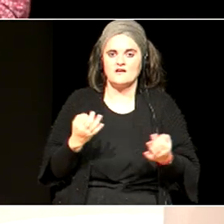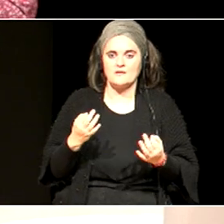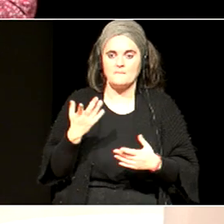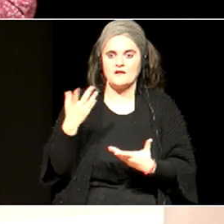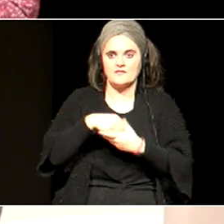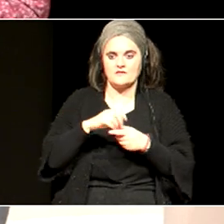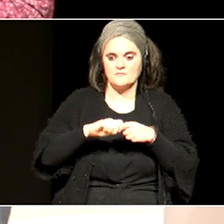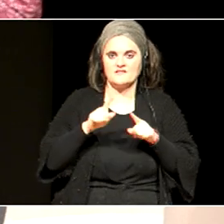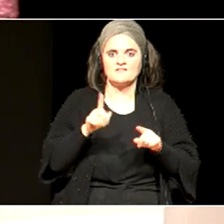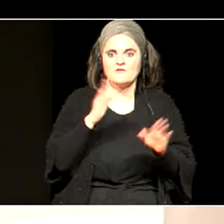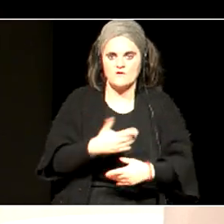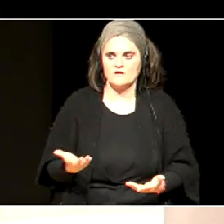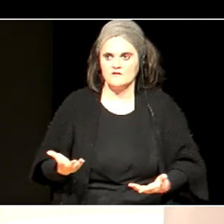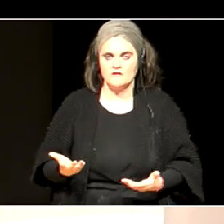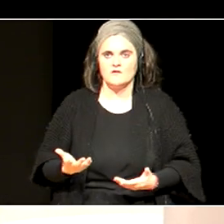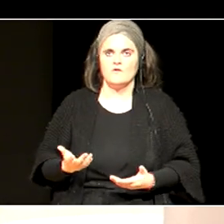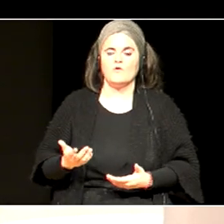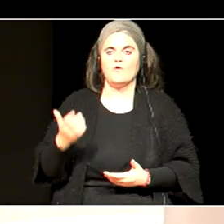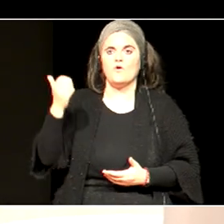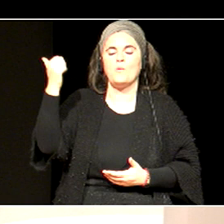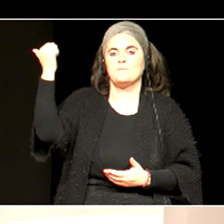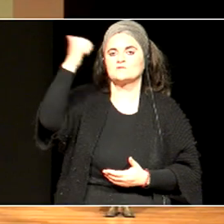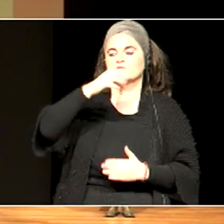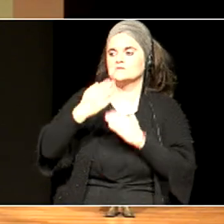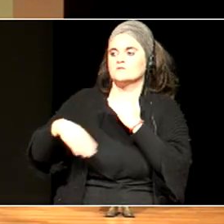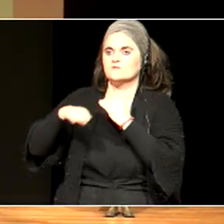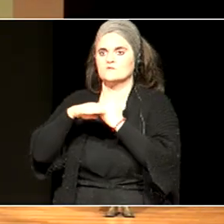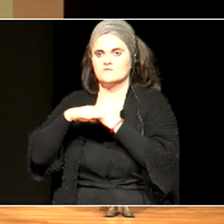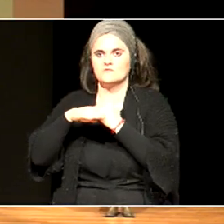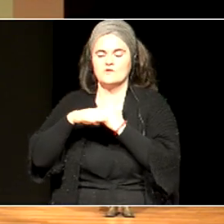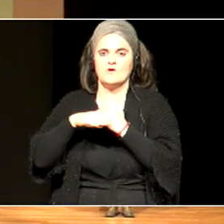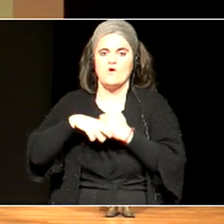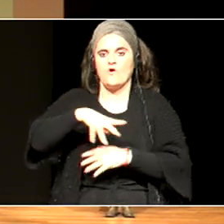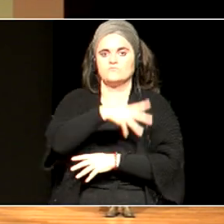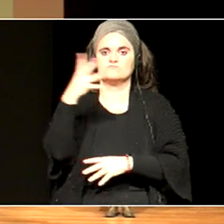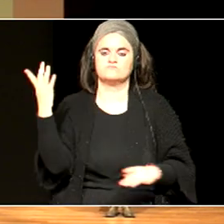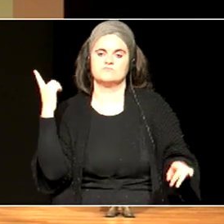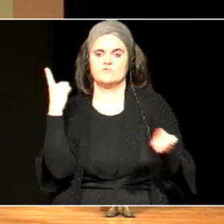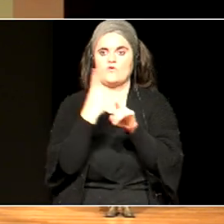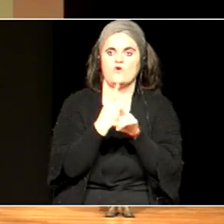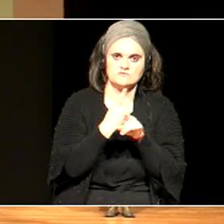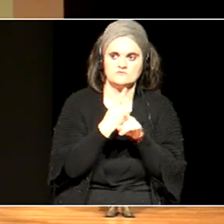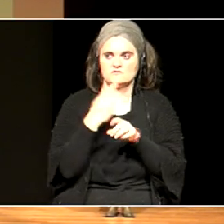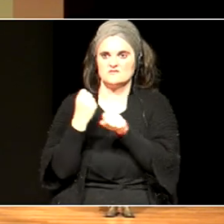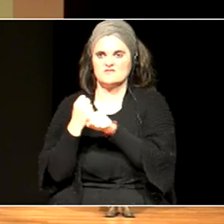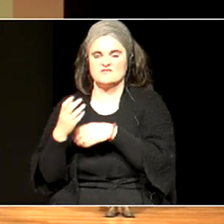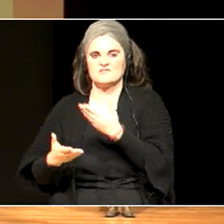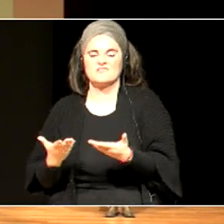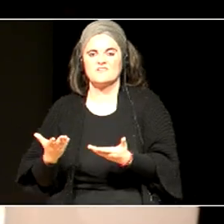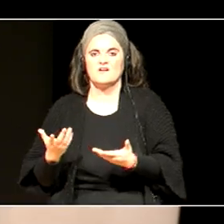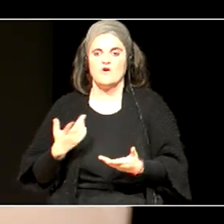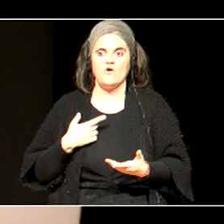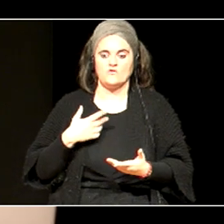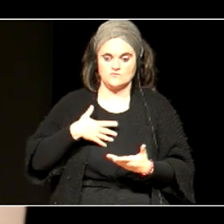a las masculinidades igualitarias hacemos algo por la lucha contra la lgtbfobia nuestro alumnado del heavy se encuentra a